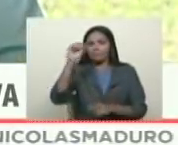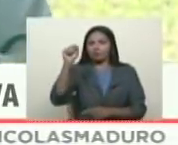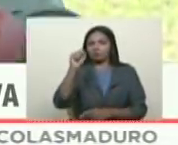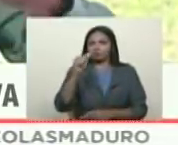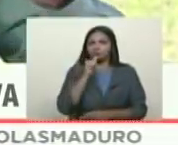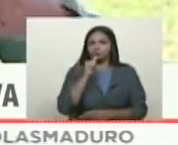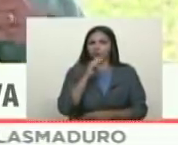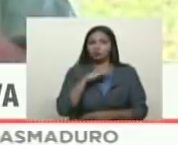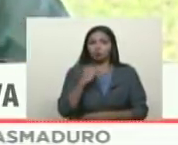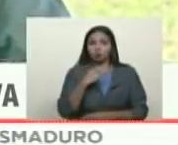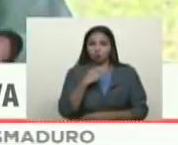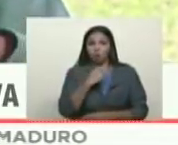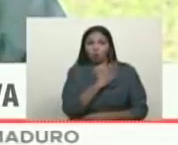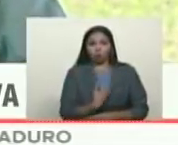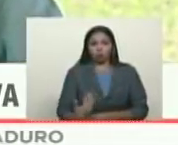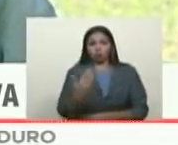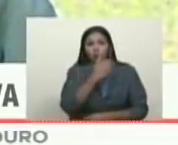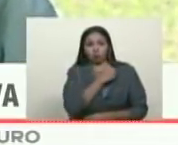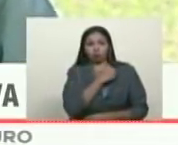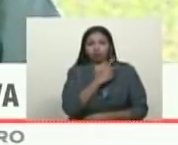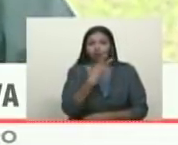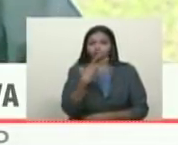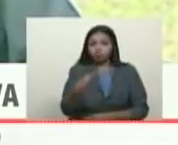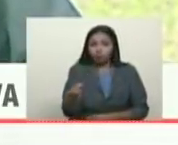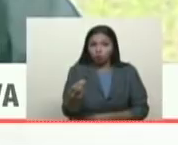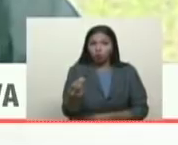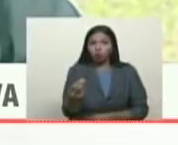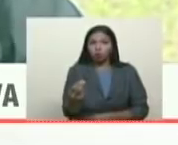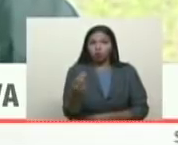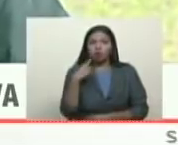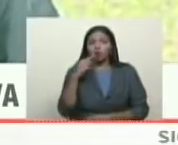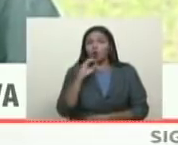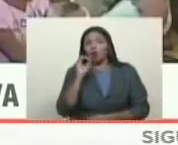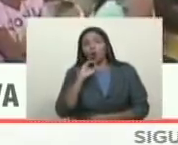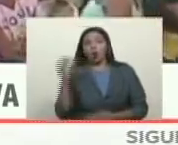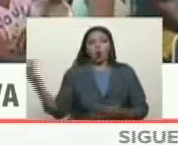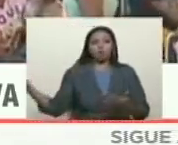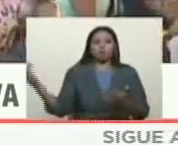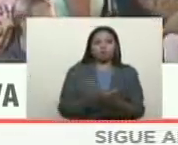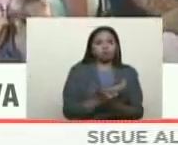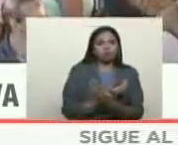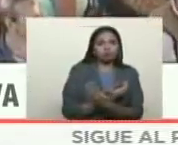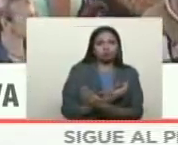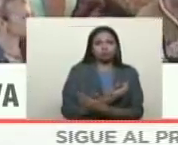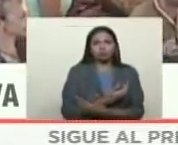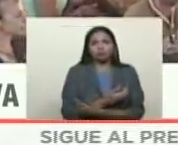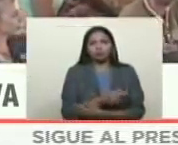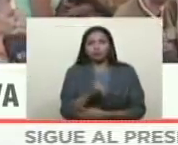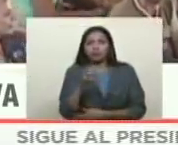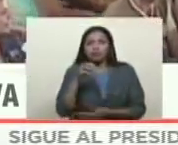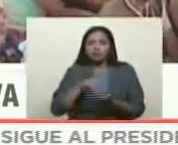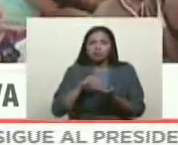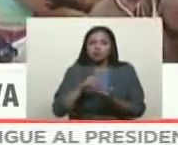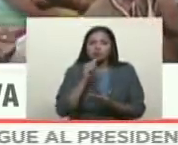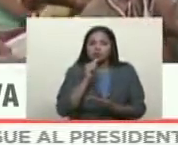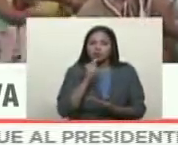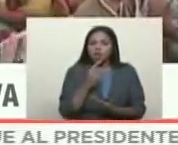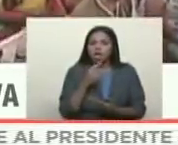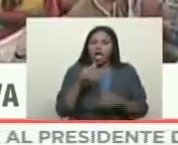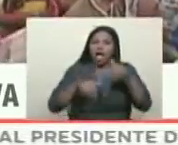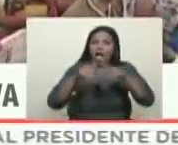¿Yo me autoproclamé? ¿O di un golpe de Estado? A mí me puso aquí el